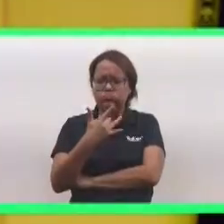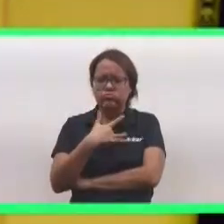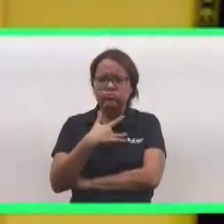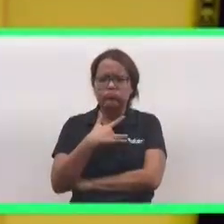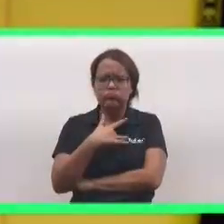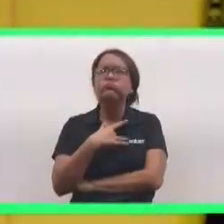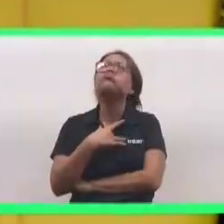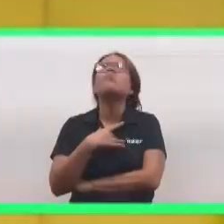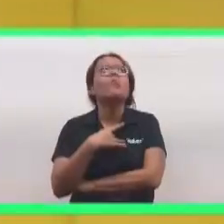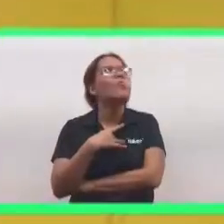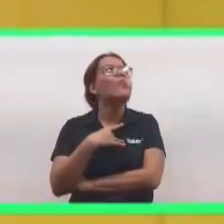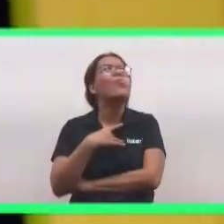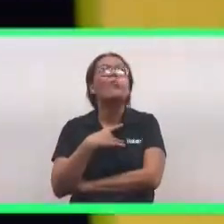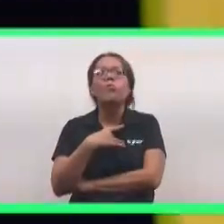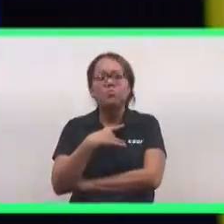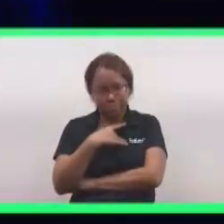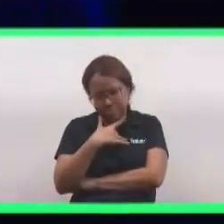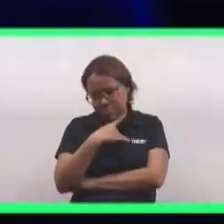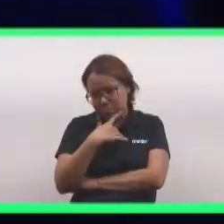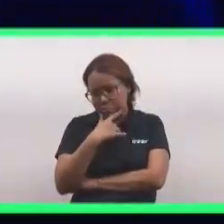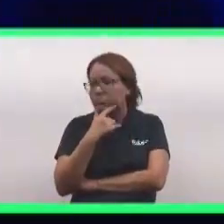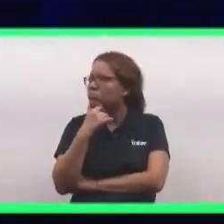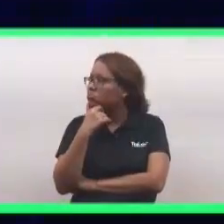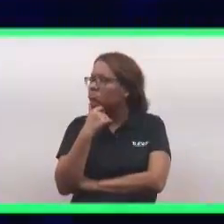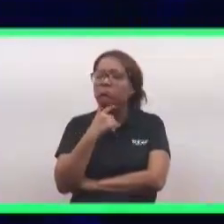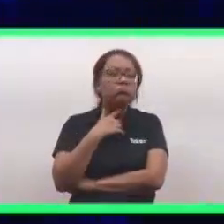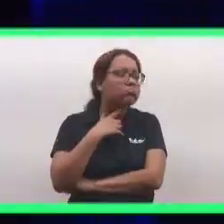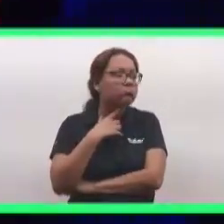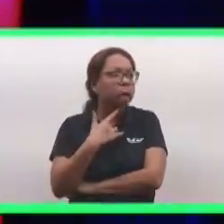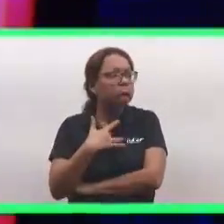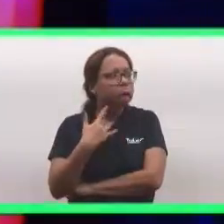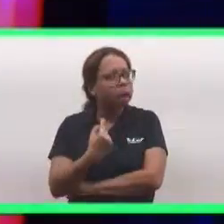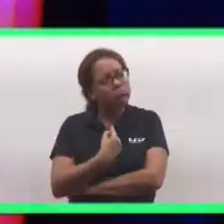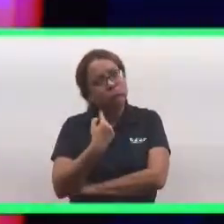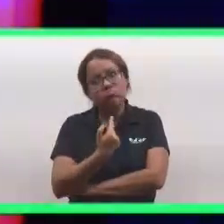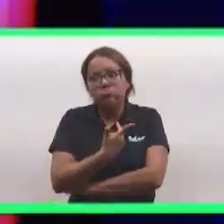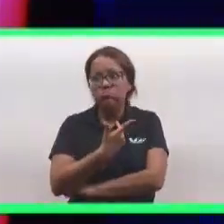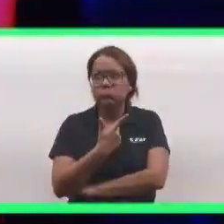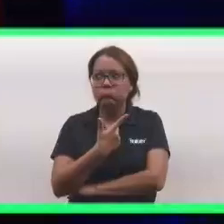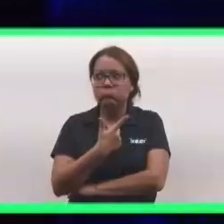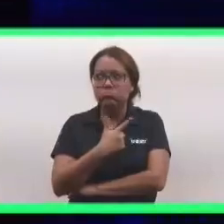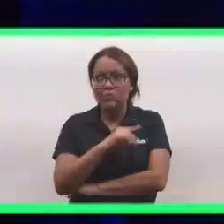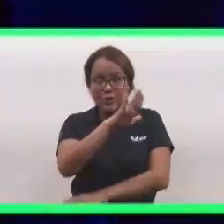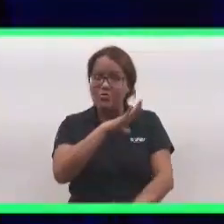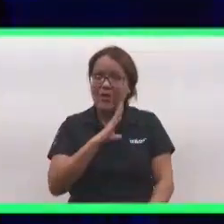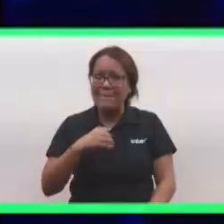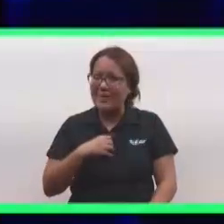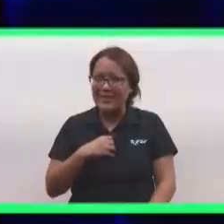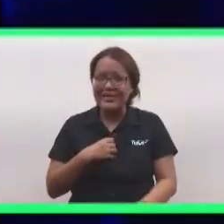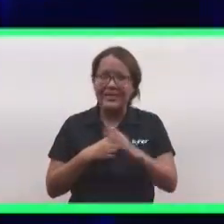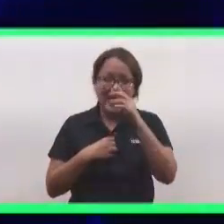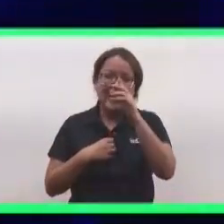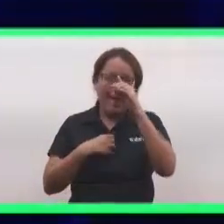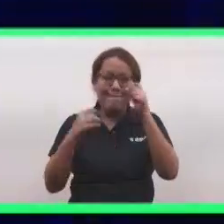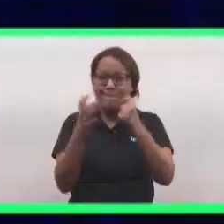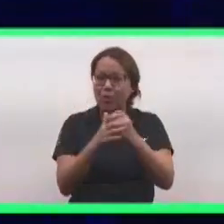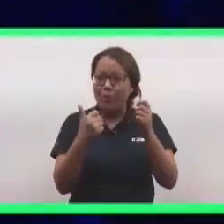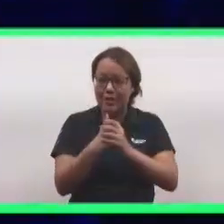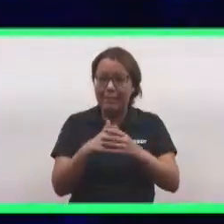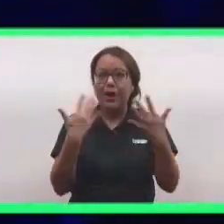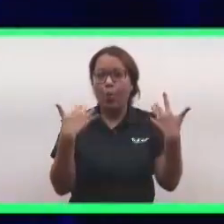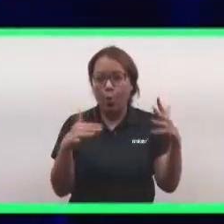Ve para arriba, ve para abajo, tiene todo lo que quiere, ha pasado por desiertos terribles en su familia. Perdió a su esposa, una gran